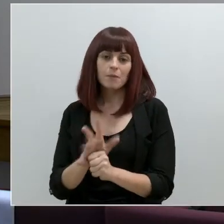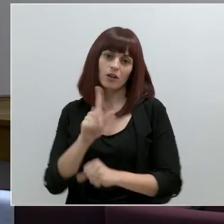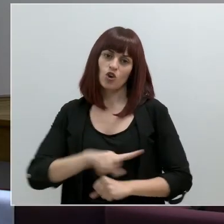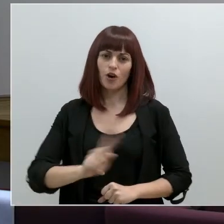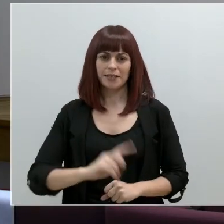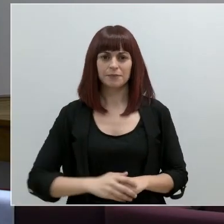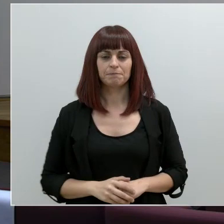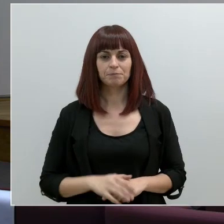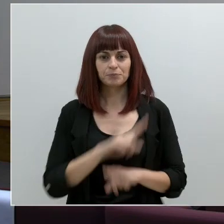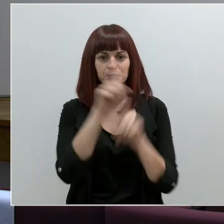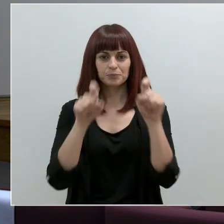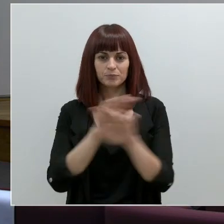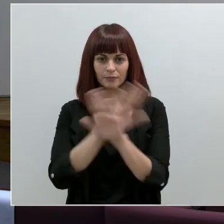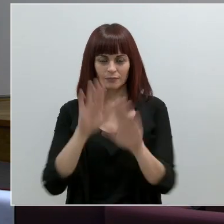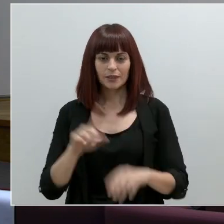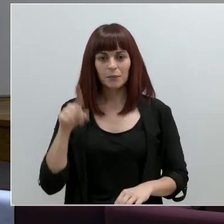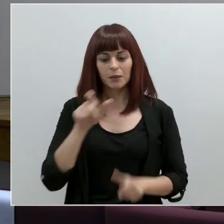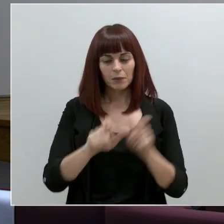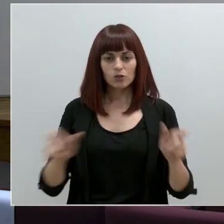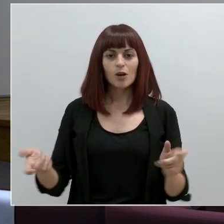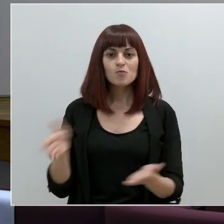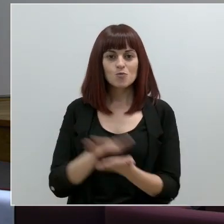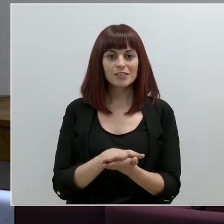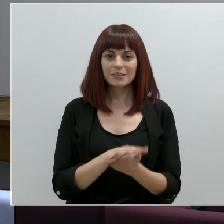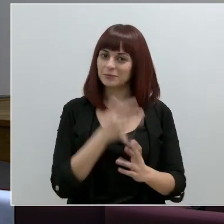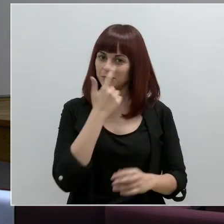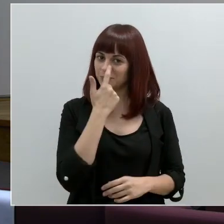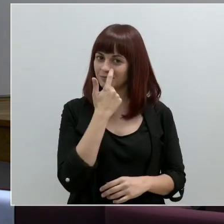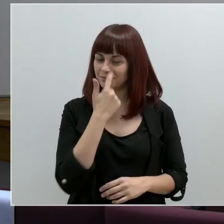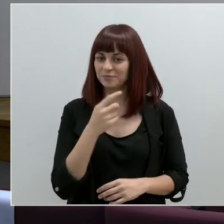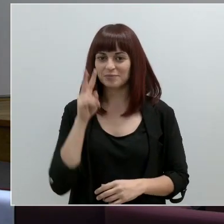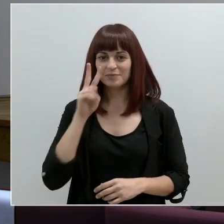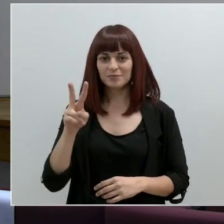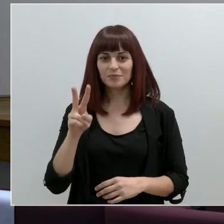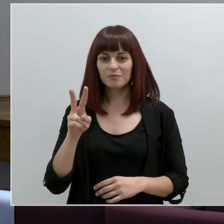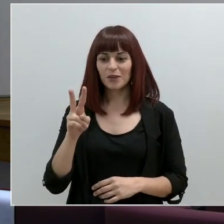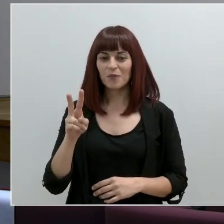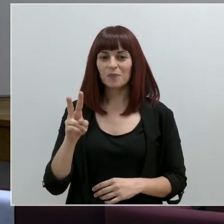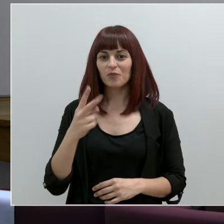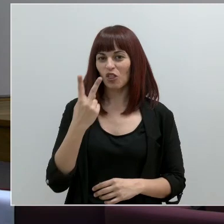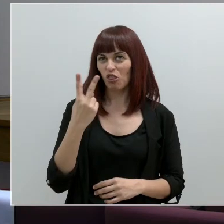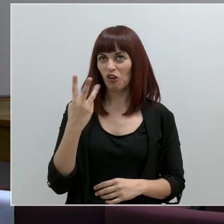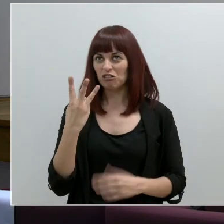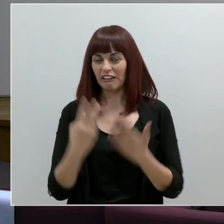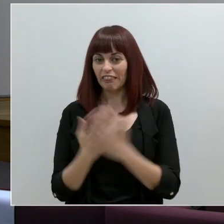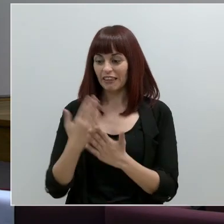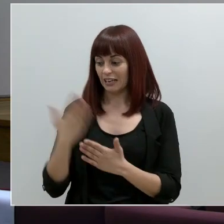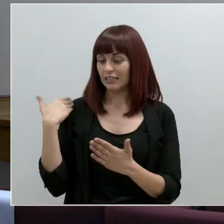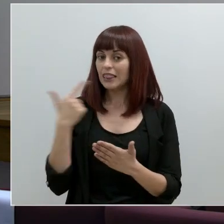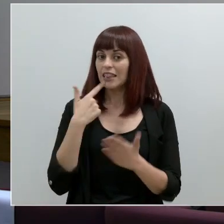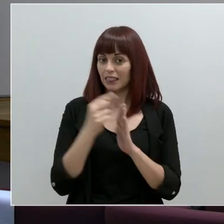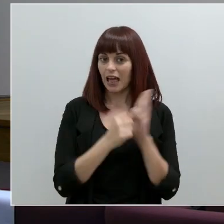Y por último, también sobre los fallecidos, veo en los datos que publican en los últimos 2 o 3 días, hay muchos